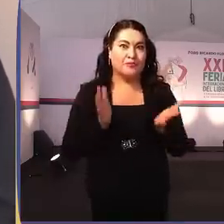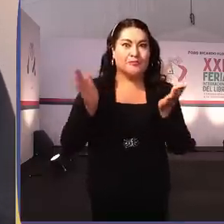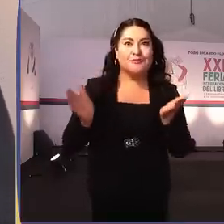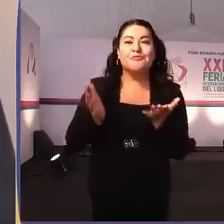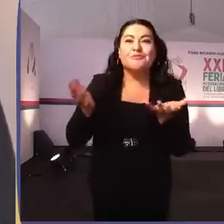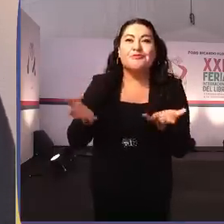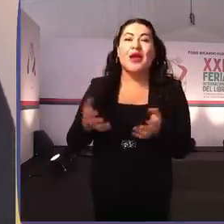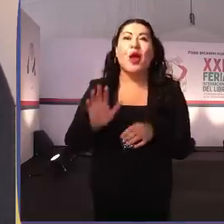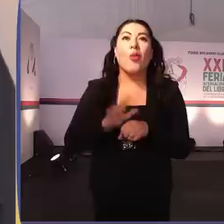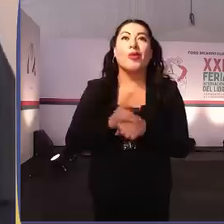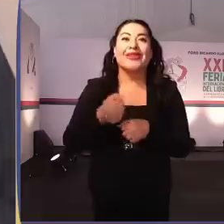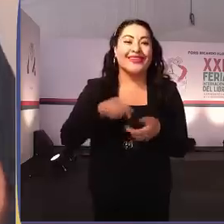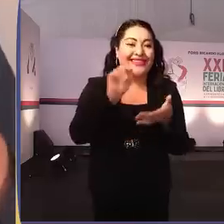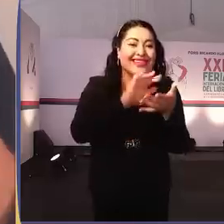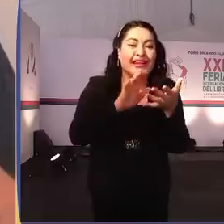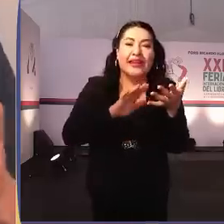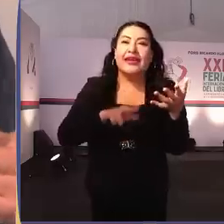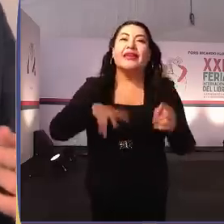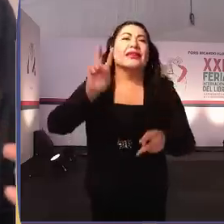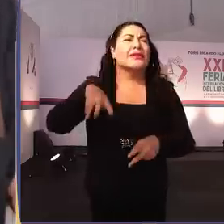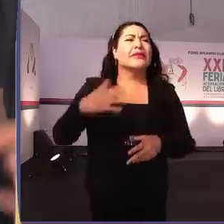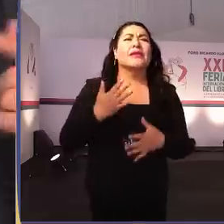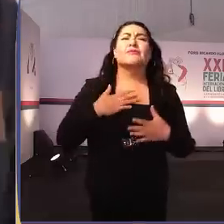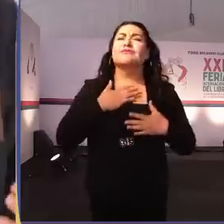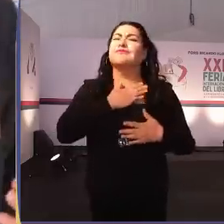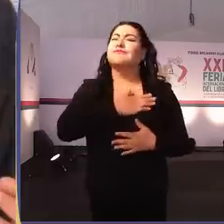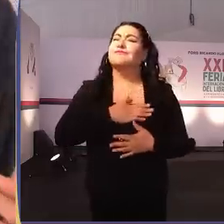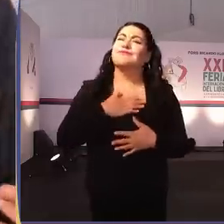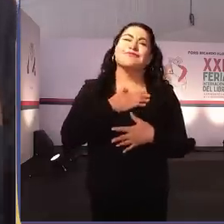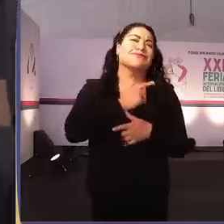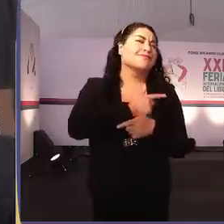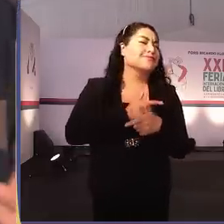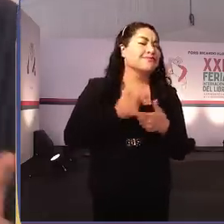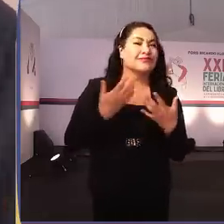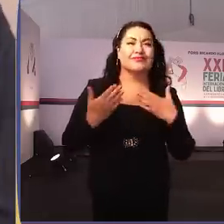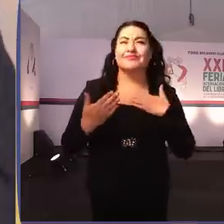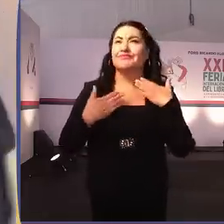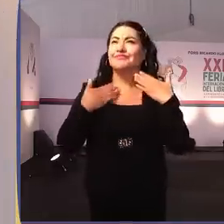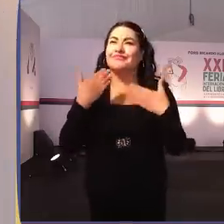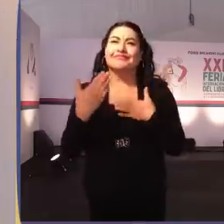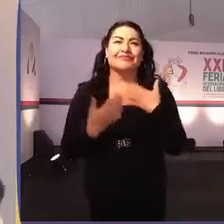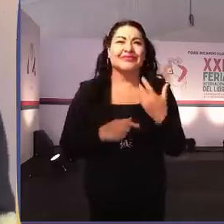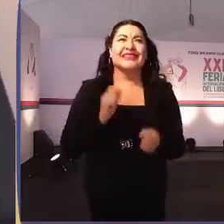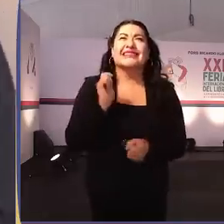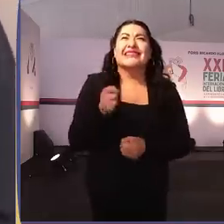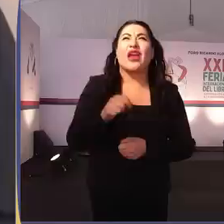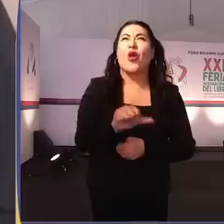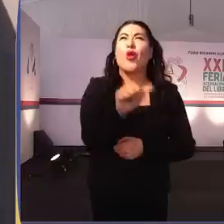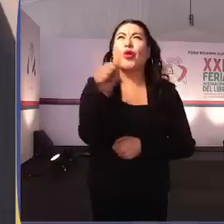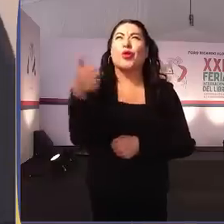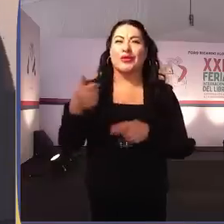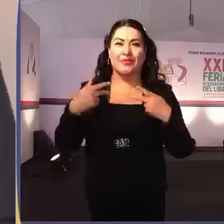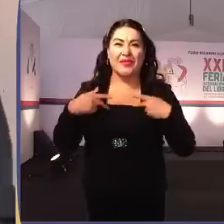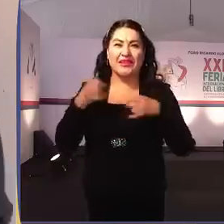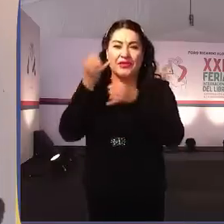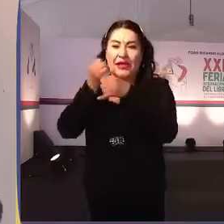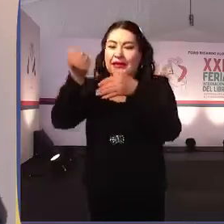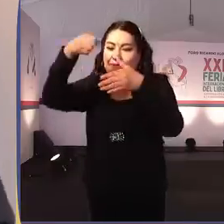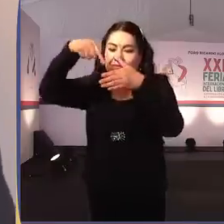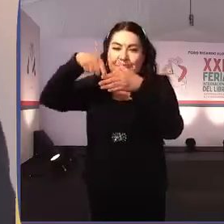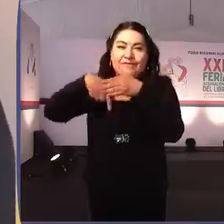porque leer es apasionante, leer es divertido, leer es subversivo, leer es ser otro. Si hay algún